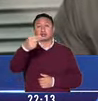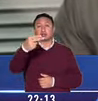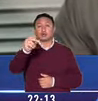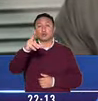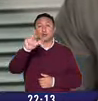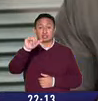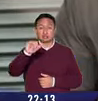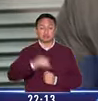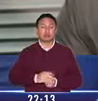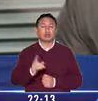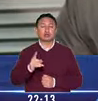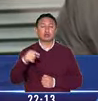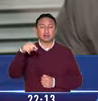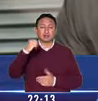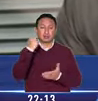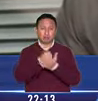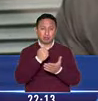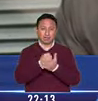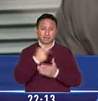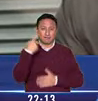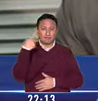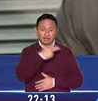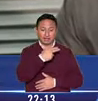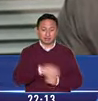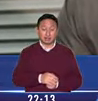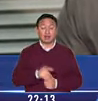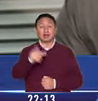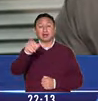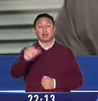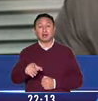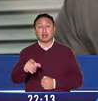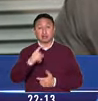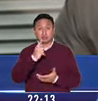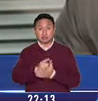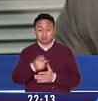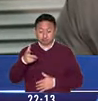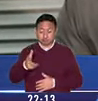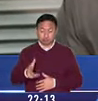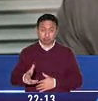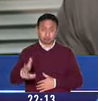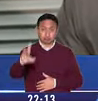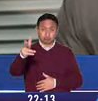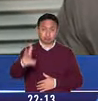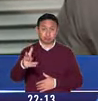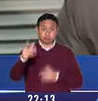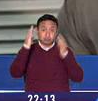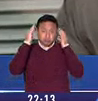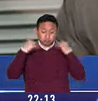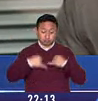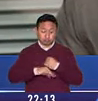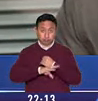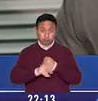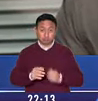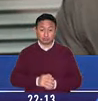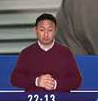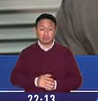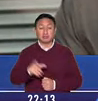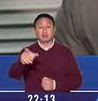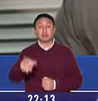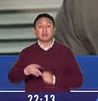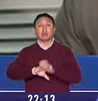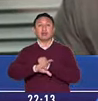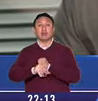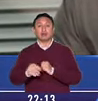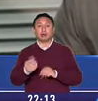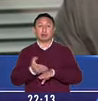plaqueado. Es decir que el vehículo verdadero con el que actúan estas personas en este hecho delictivo de la joyería es de un vehículo robado